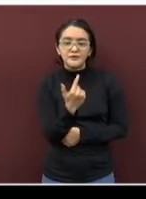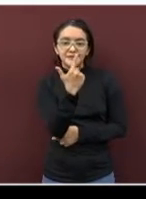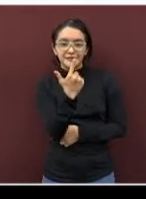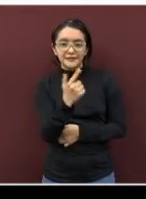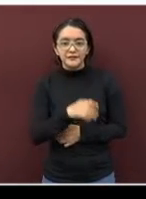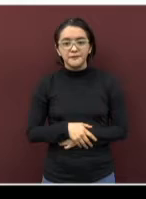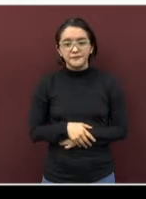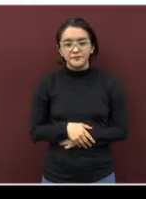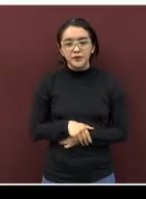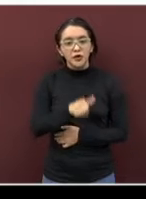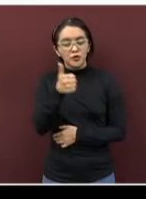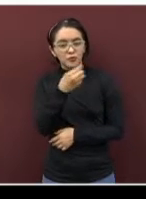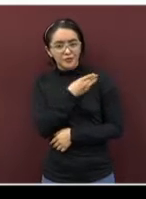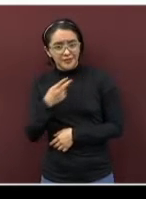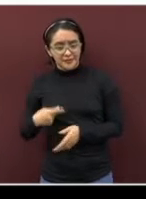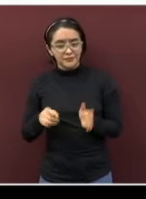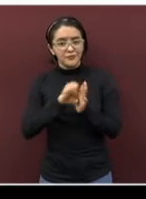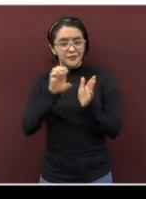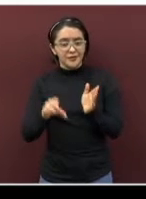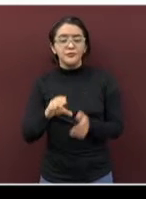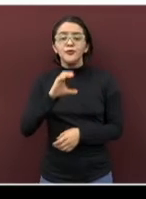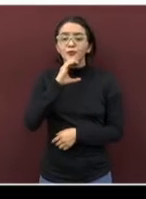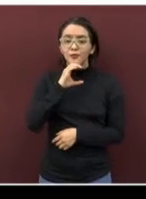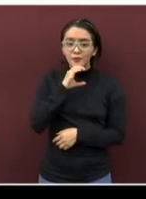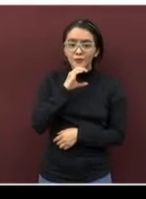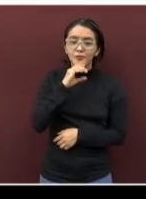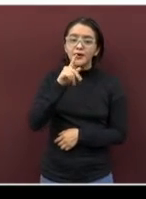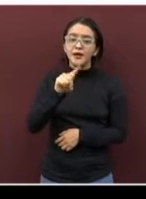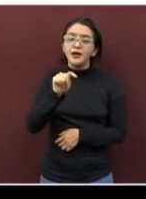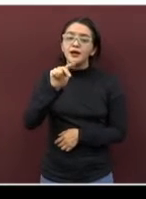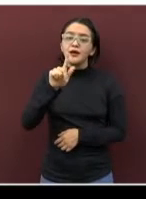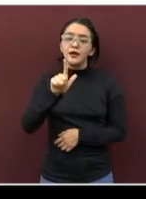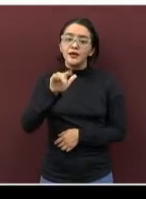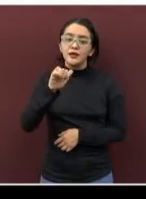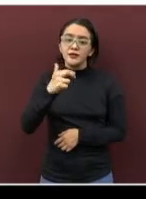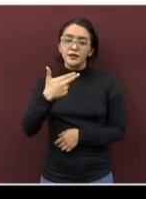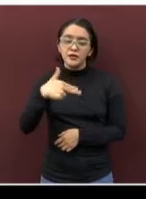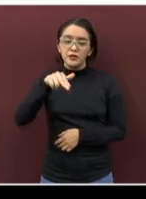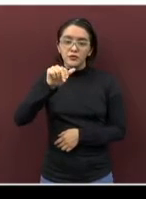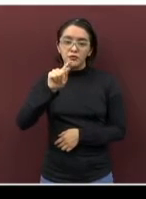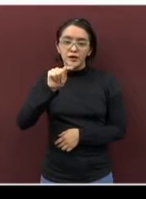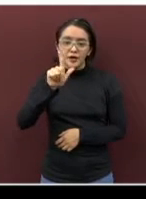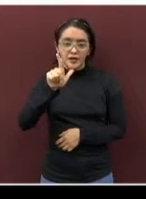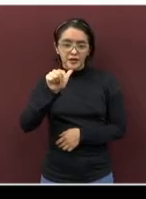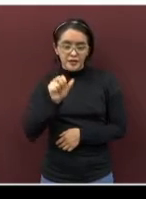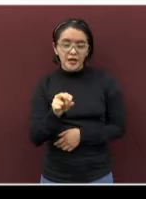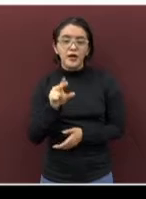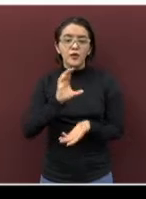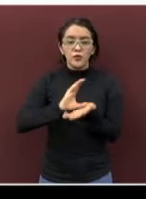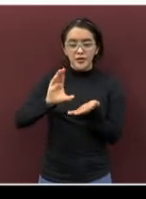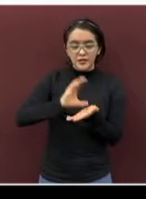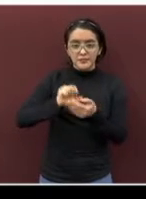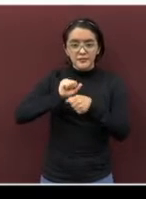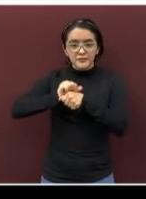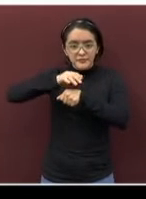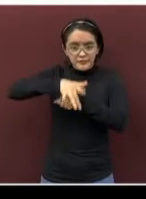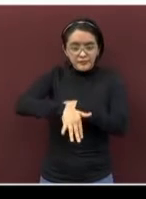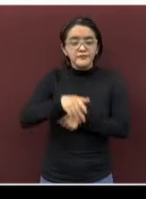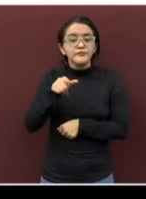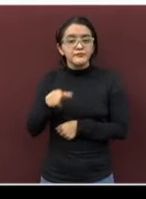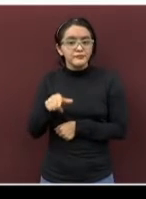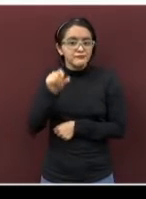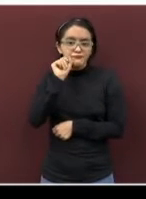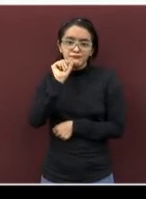los municipios de córdoba tihuatlán coatepec y san andrés tuxtla registran pacientes que